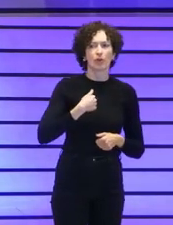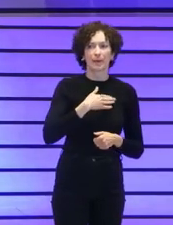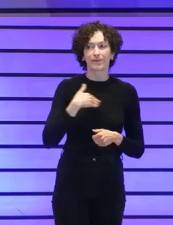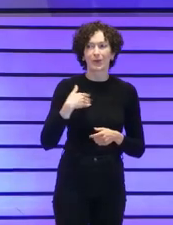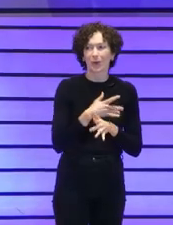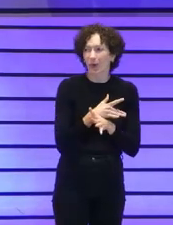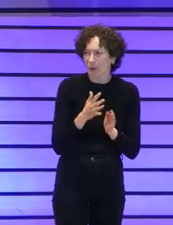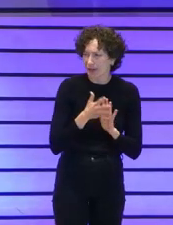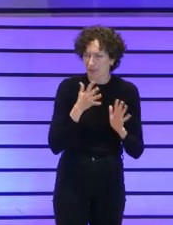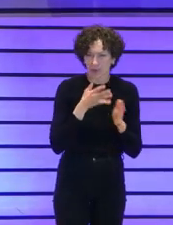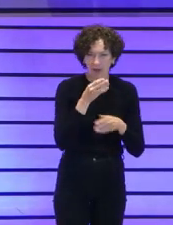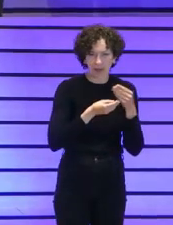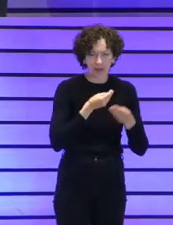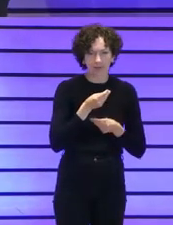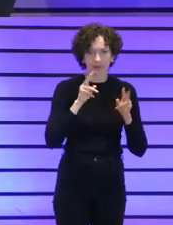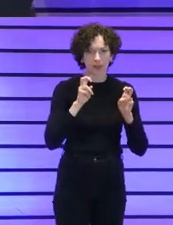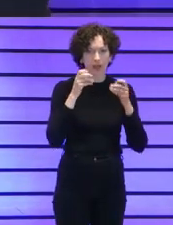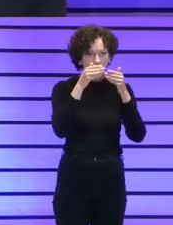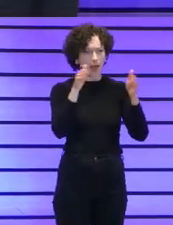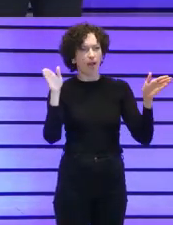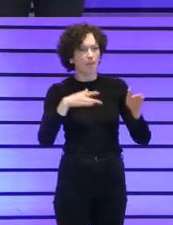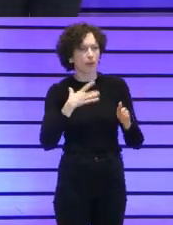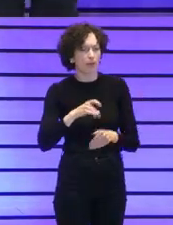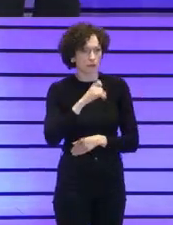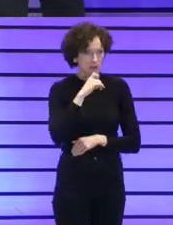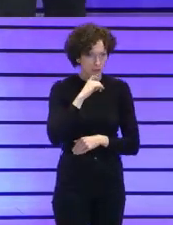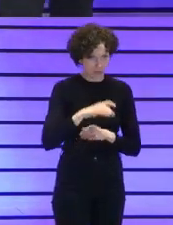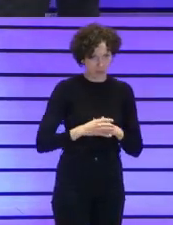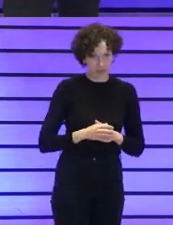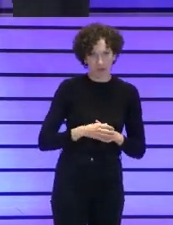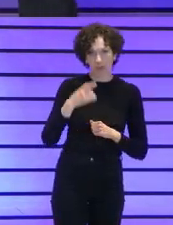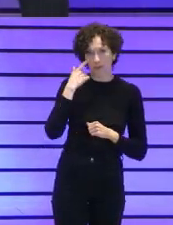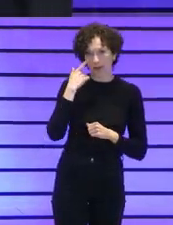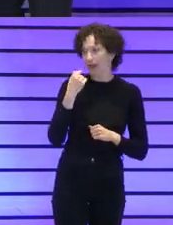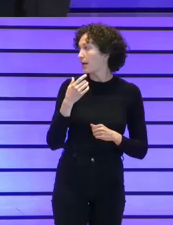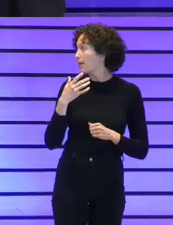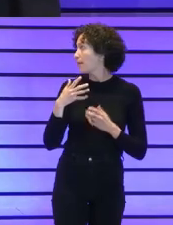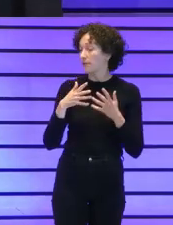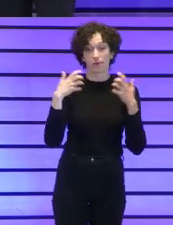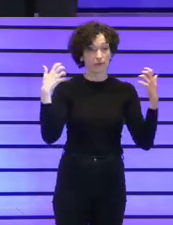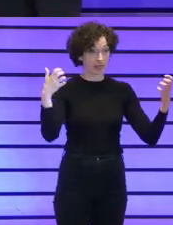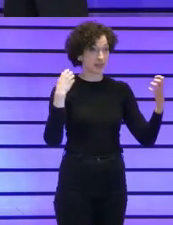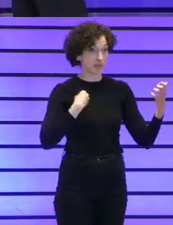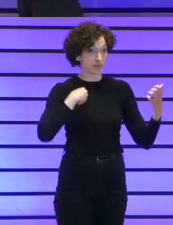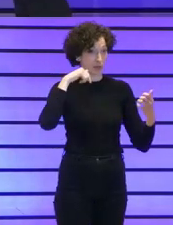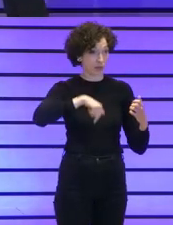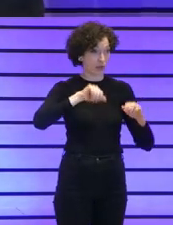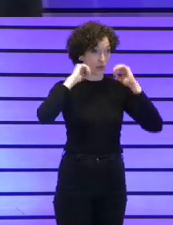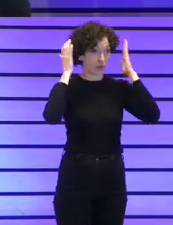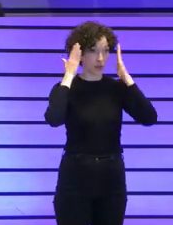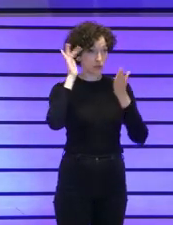rápido sobre cómo se puede ampliar la mirada, ¿no? Fijaros con el mismo lema que tenemos en el Congreso,